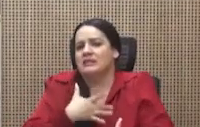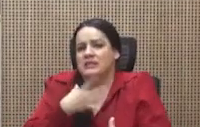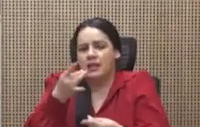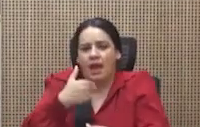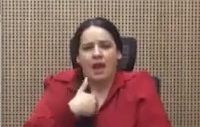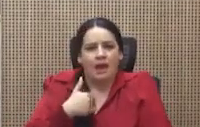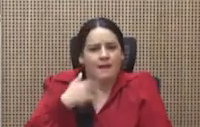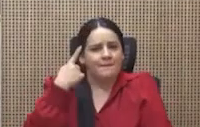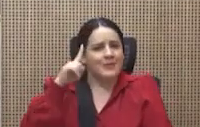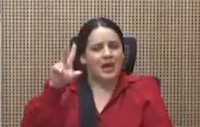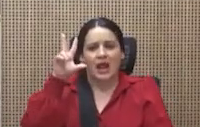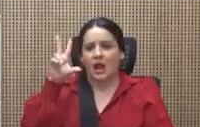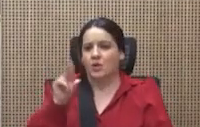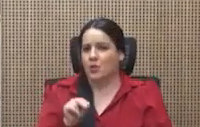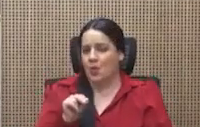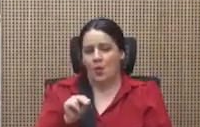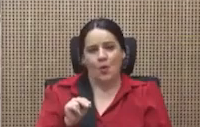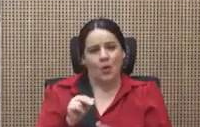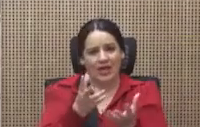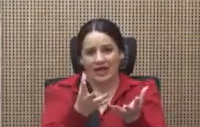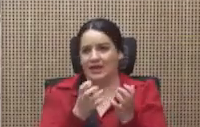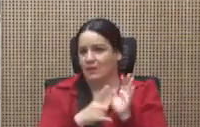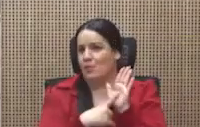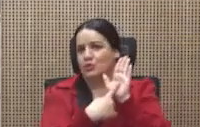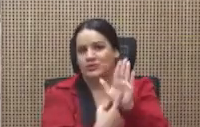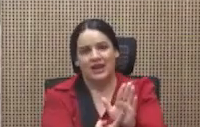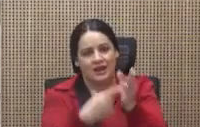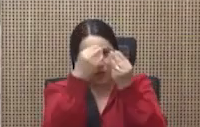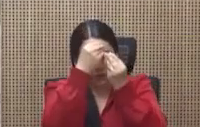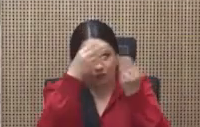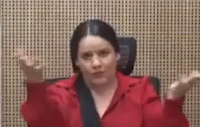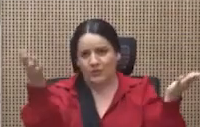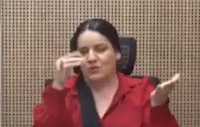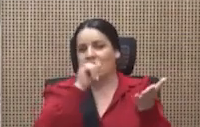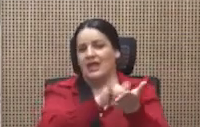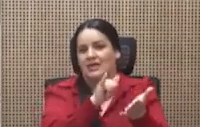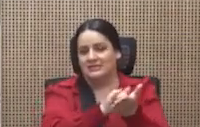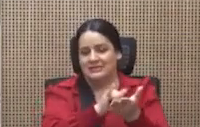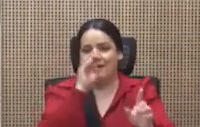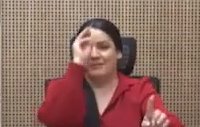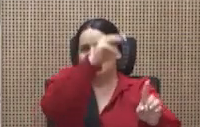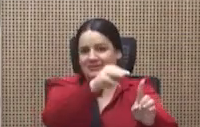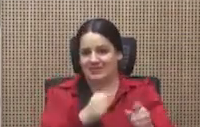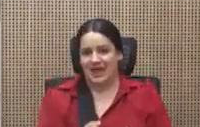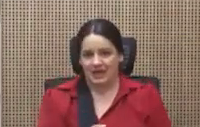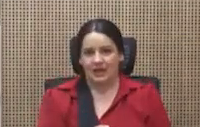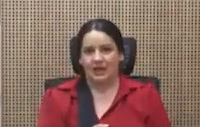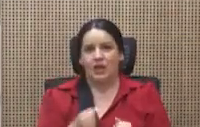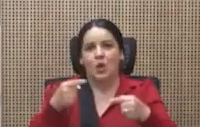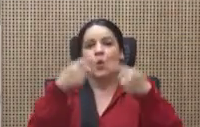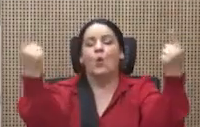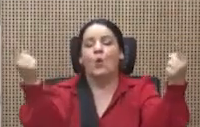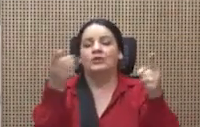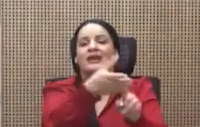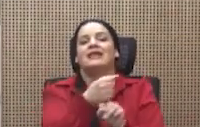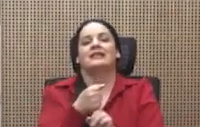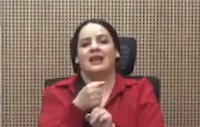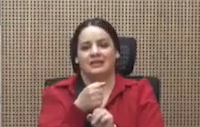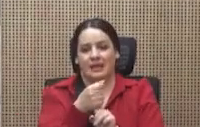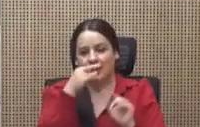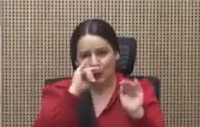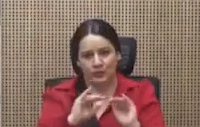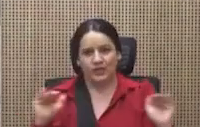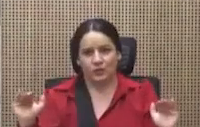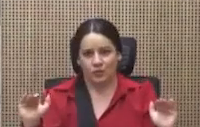contra la trata infantil Este filme no es entretenimiento es un mensaje que nos debe Llamar a reflexionar a todos sobre